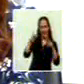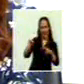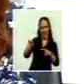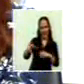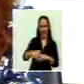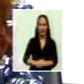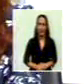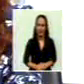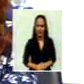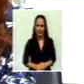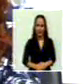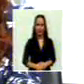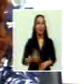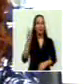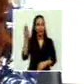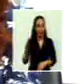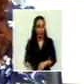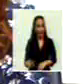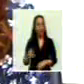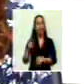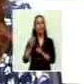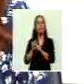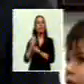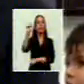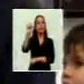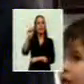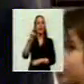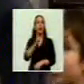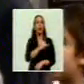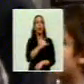es egresado de la